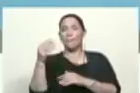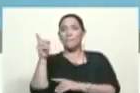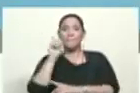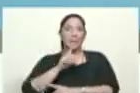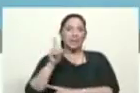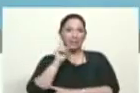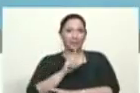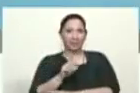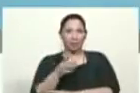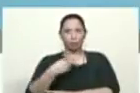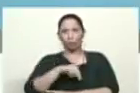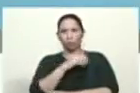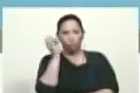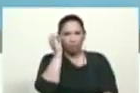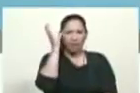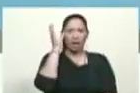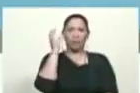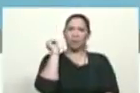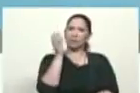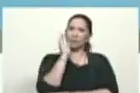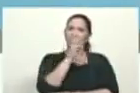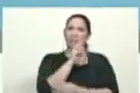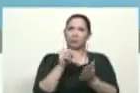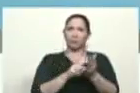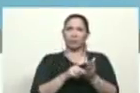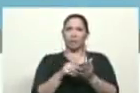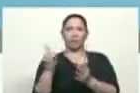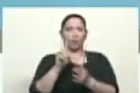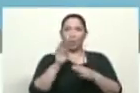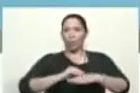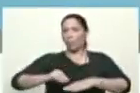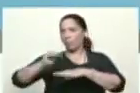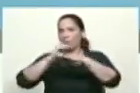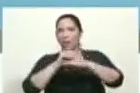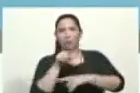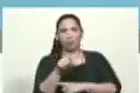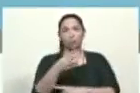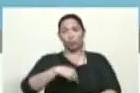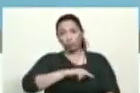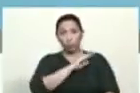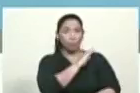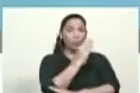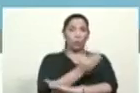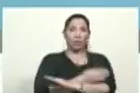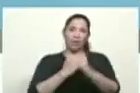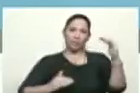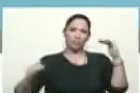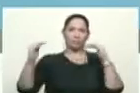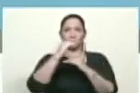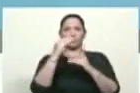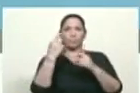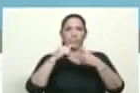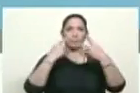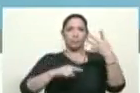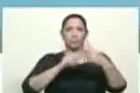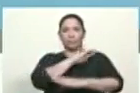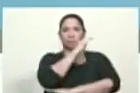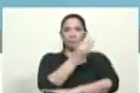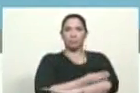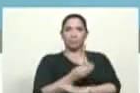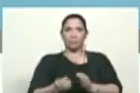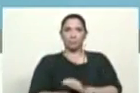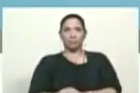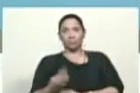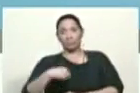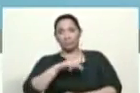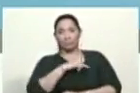Asamblea Nacional. No fuimos convocados para eso. Nosotros somos un poder que está por encima de los demás poderes.